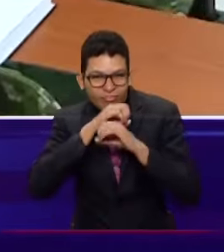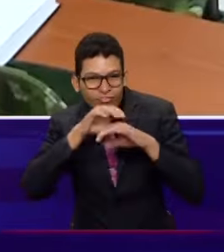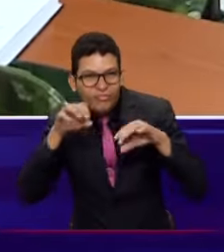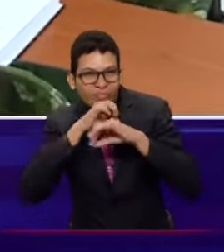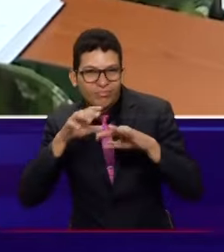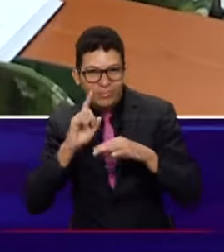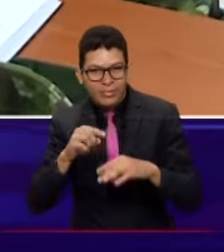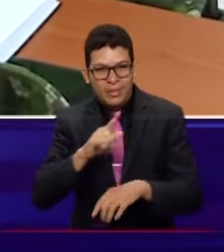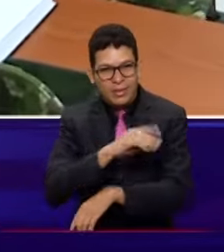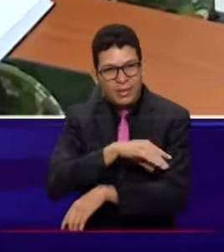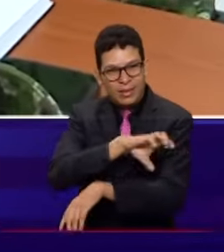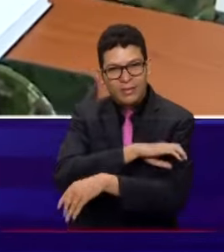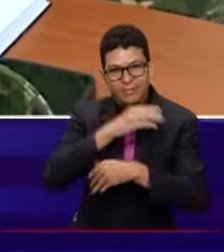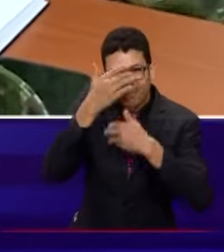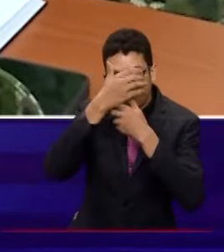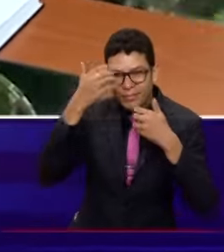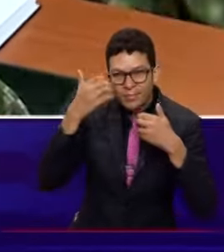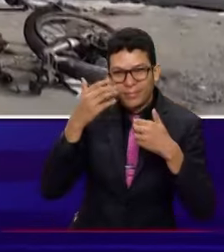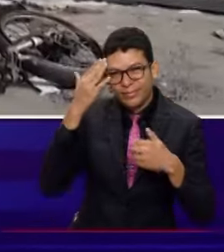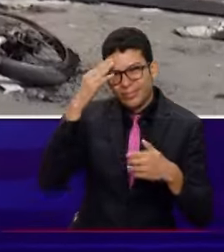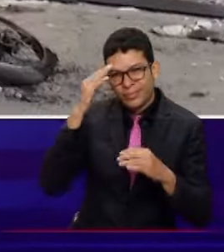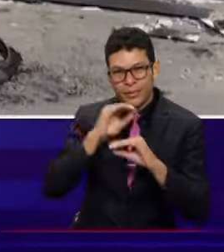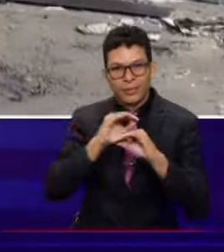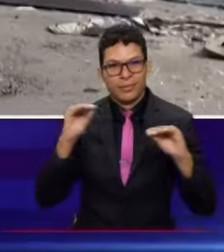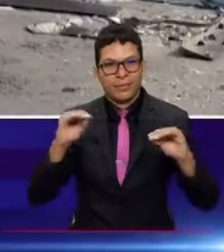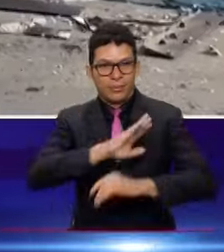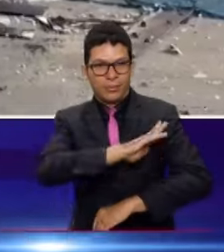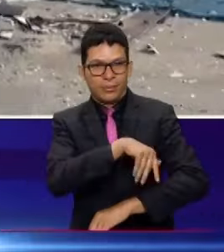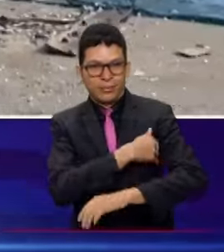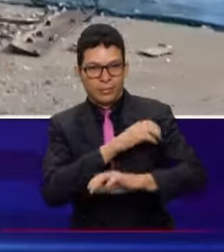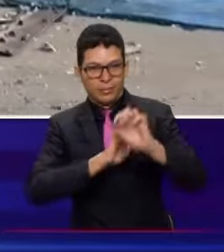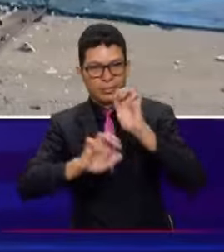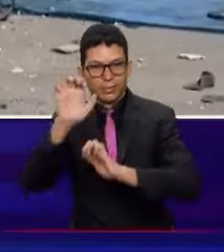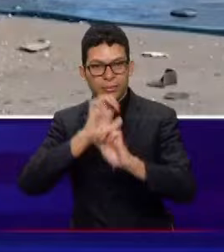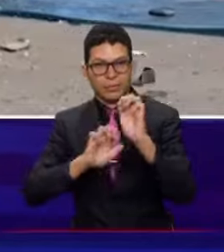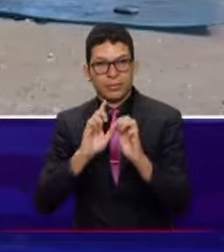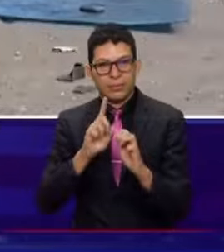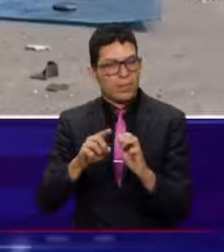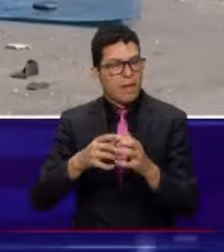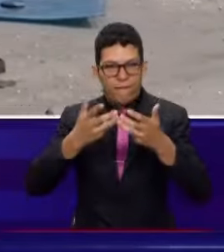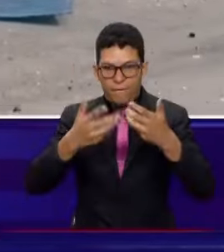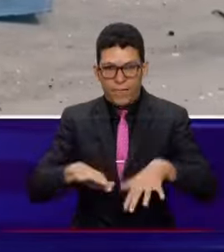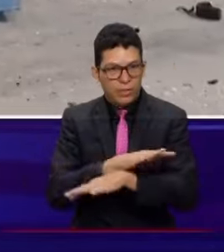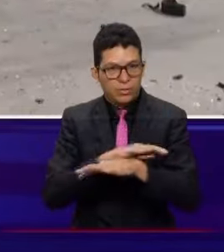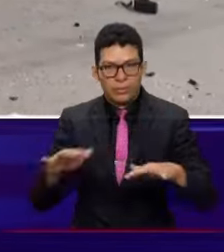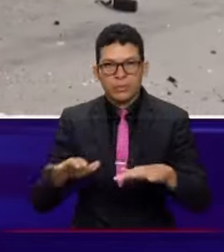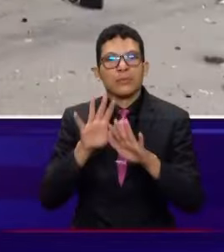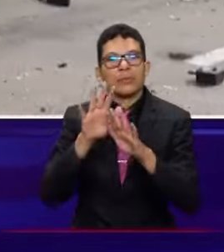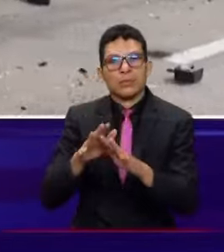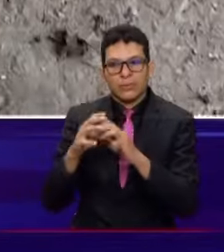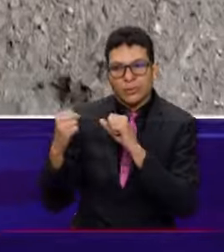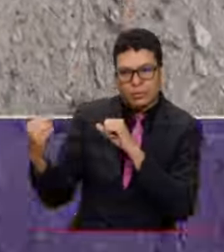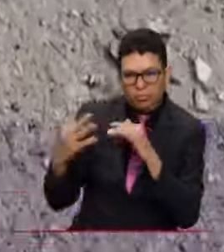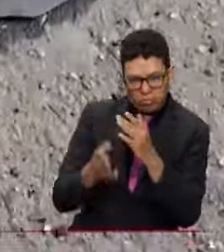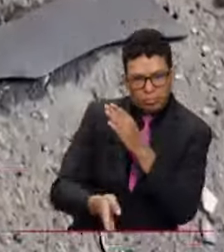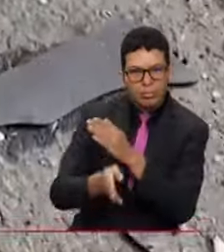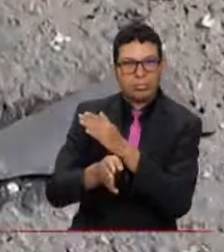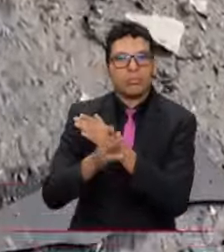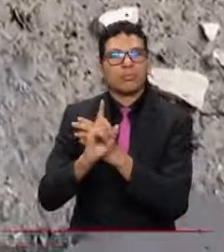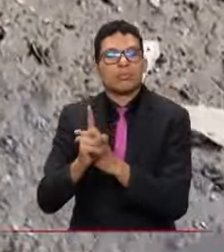parte de las FARC se dieron luego del anuncio del Ministerio de defensa de dar por terminado el cese al fuego con este grupo